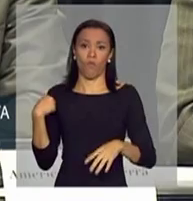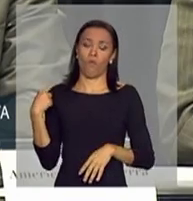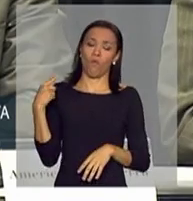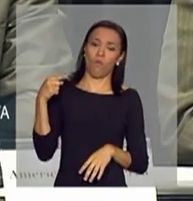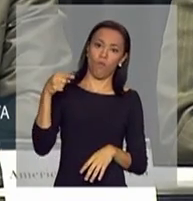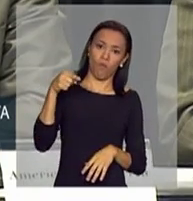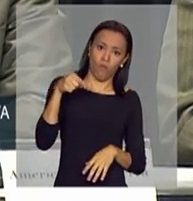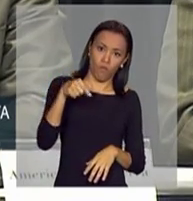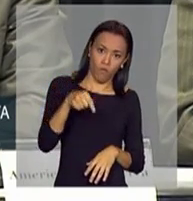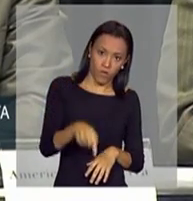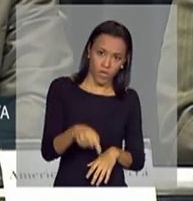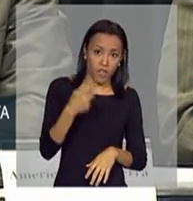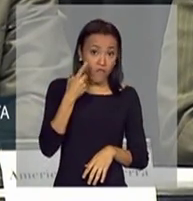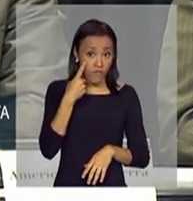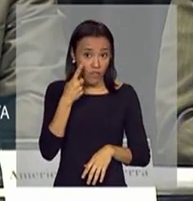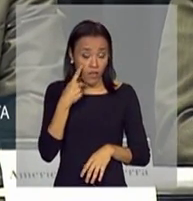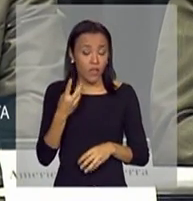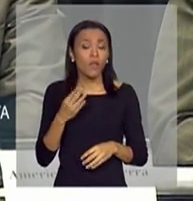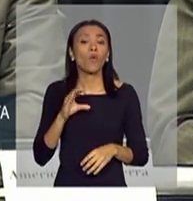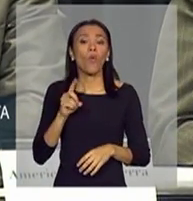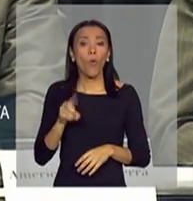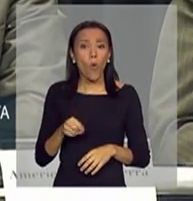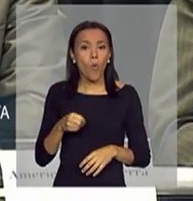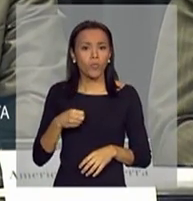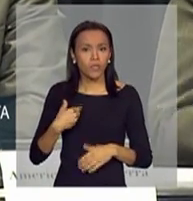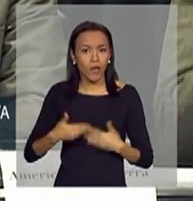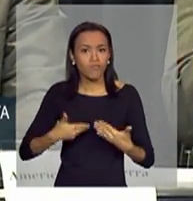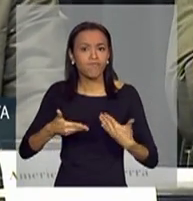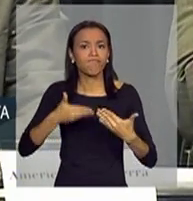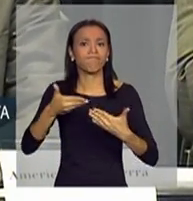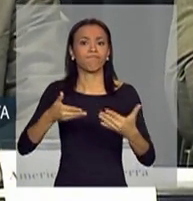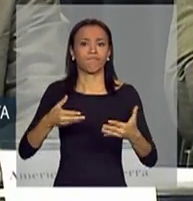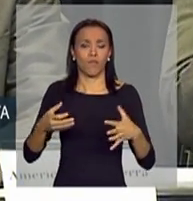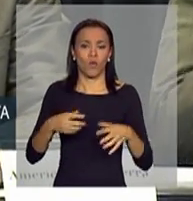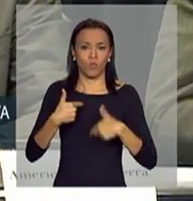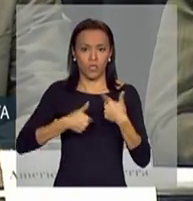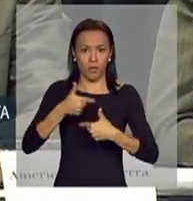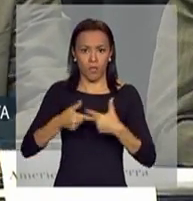acompañando a los trabajos de la Comisión de la Verdad como lo hemos hecho hasta